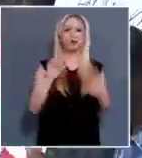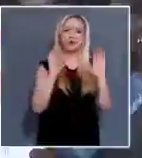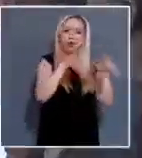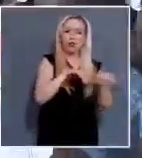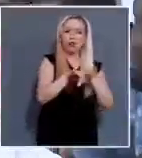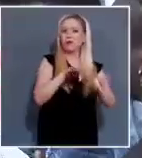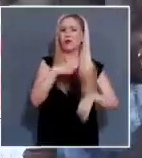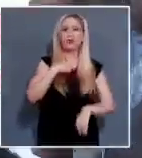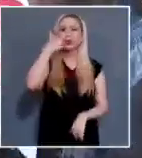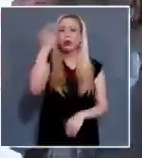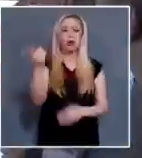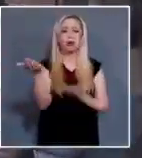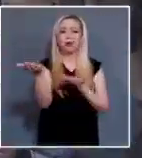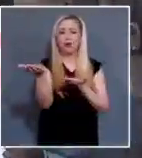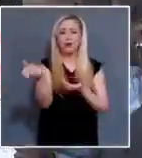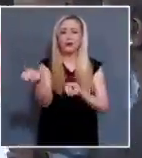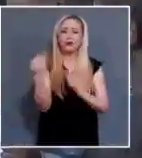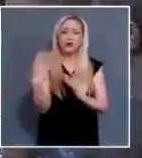¡Queremos diálogo!